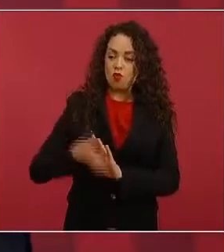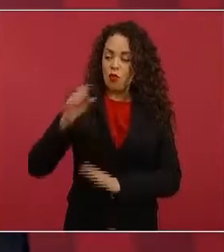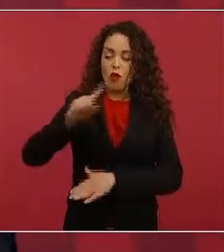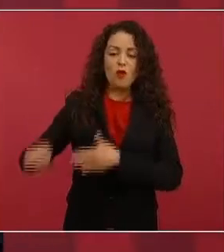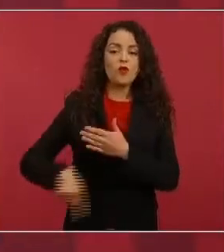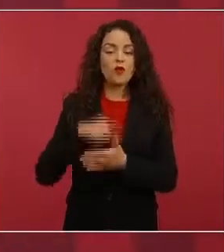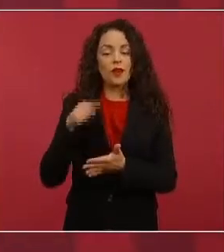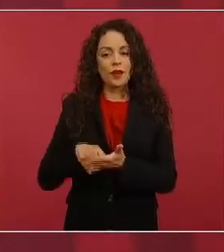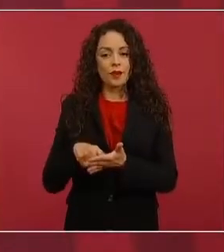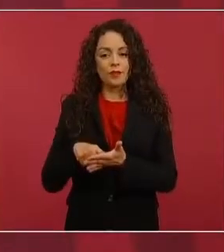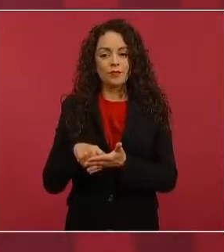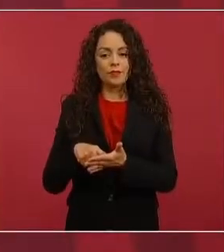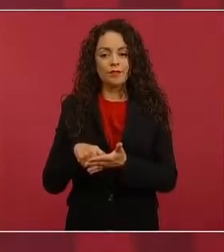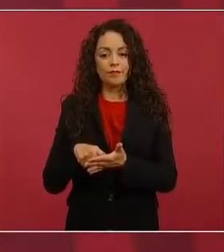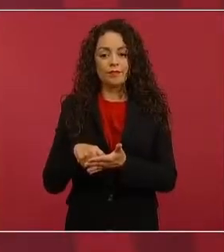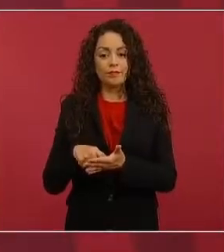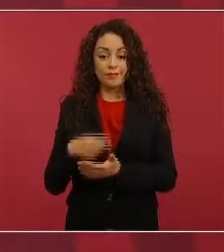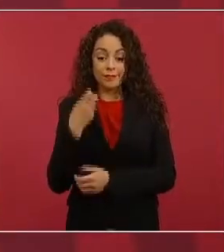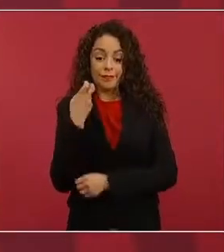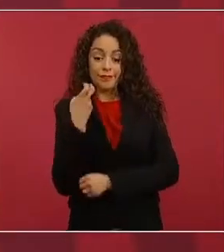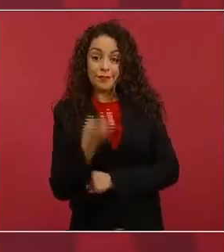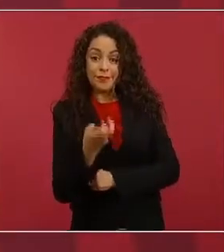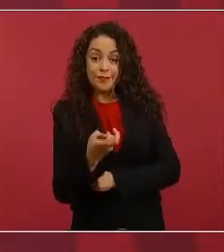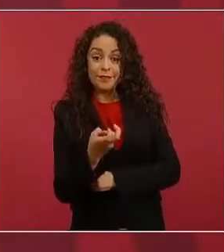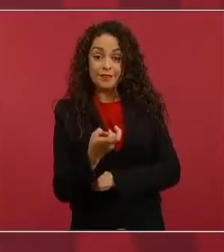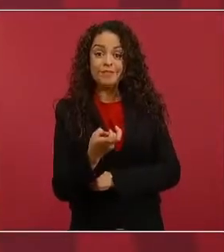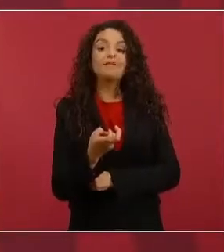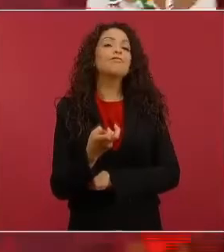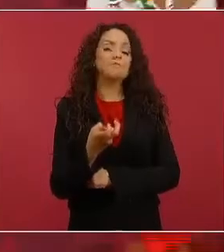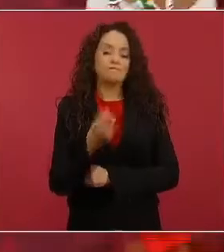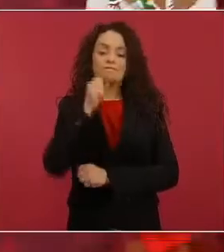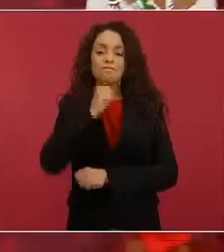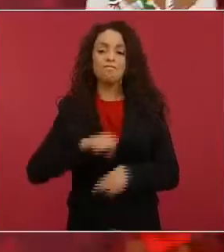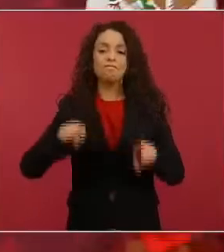que también